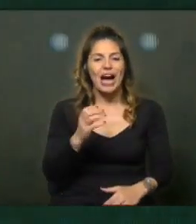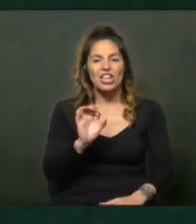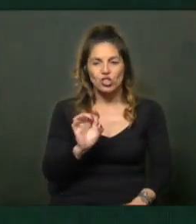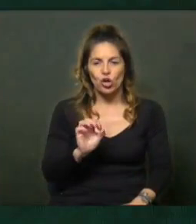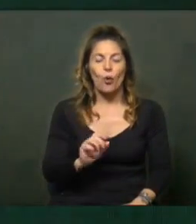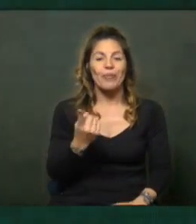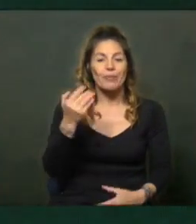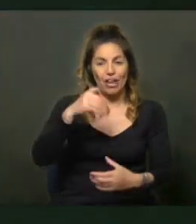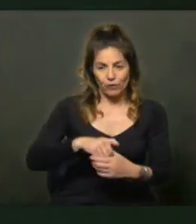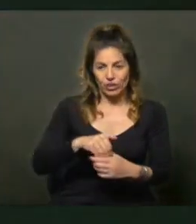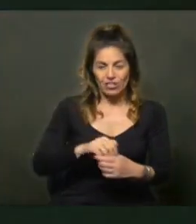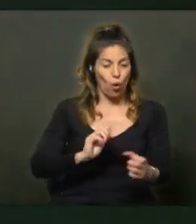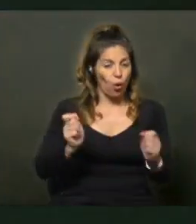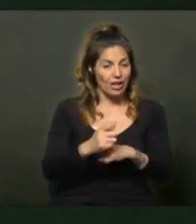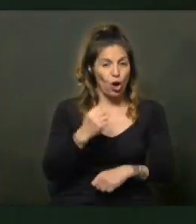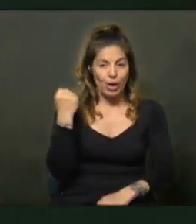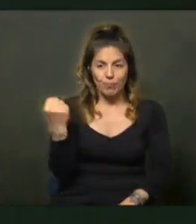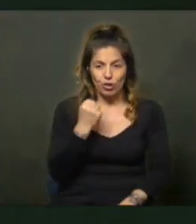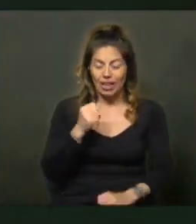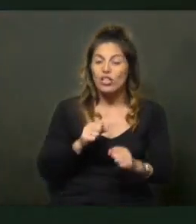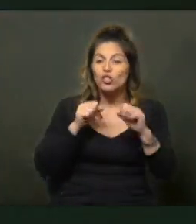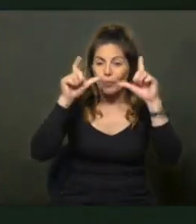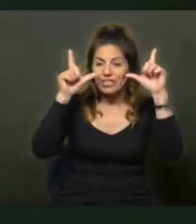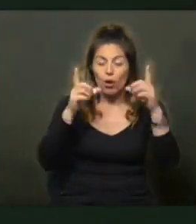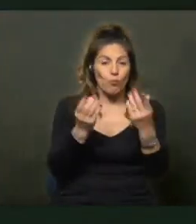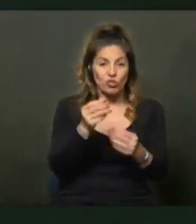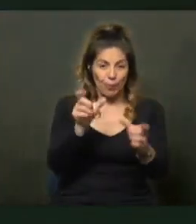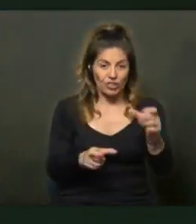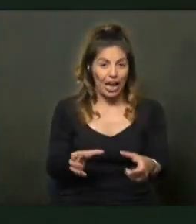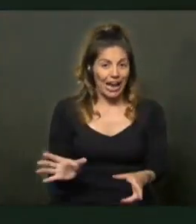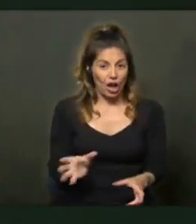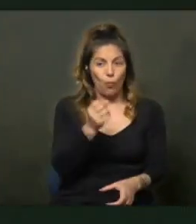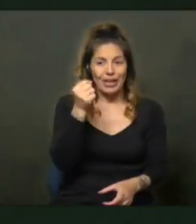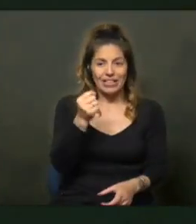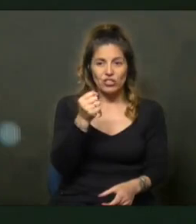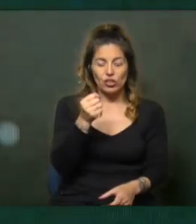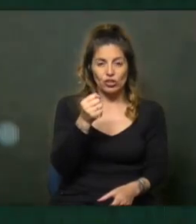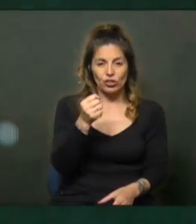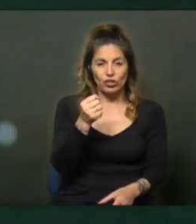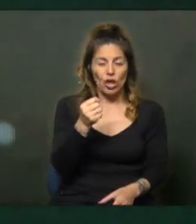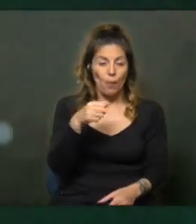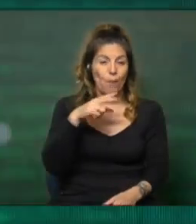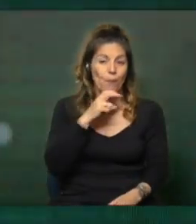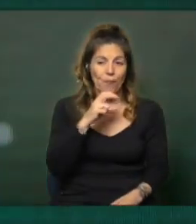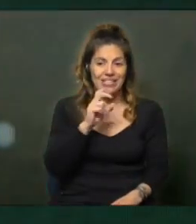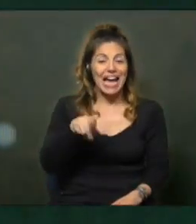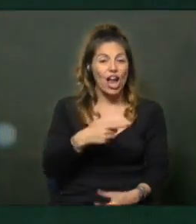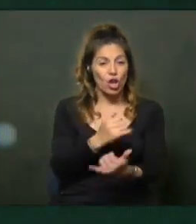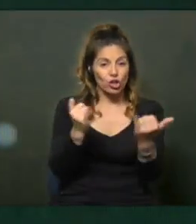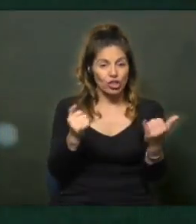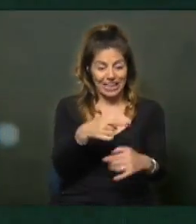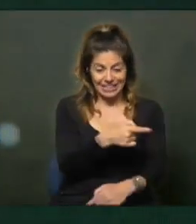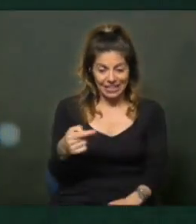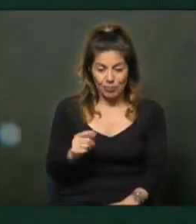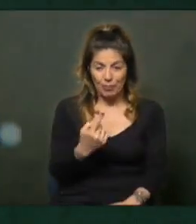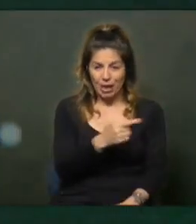primera vuelta donde fue un giro importante y sorpresivo para para muchos de la recuperación que tuvo por ejemplo eh masa al otro día esa semana